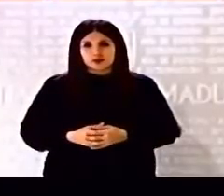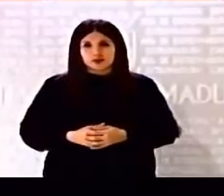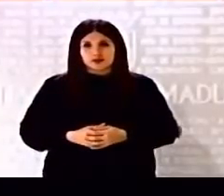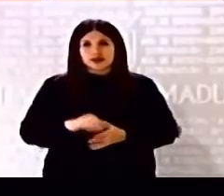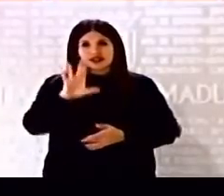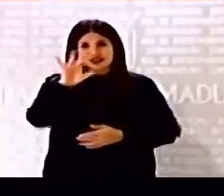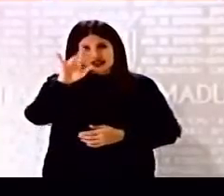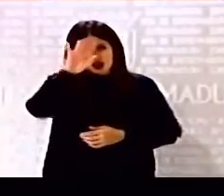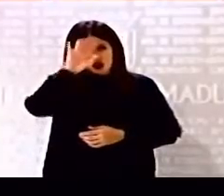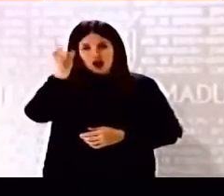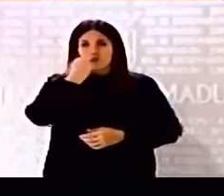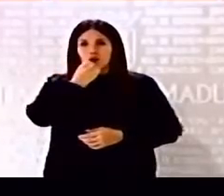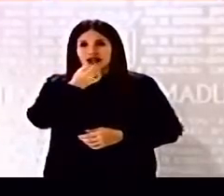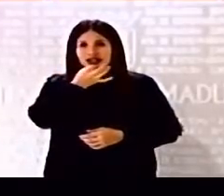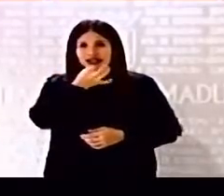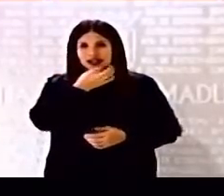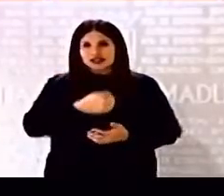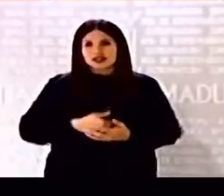Sí, hola, buenas tardes.